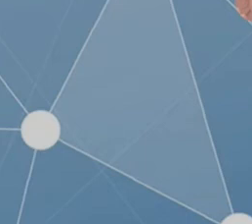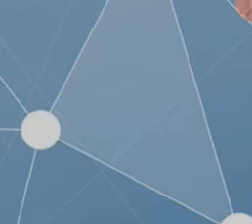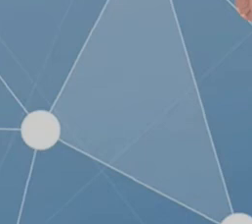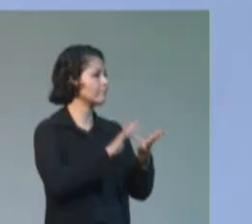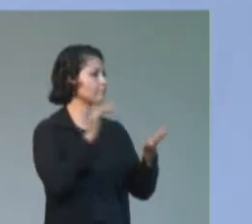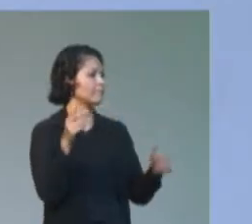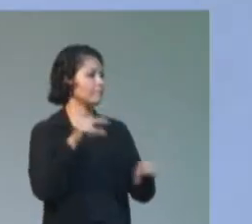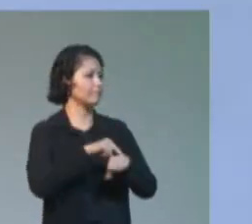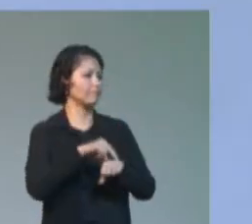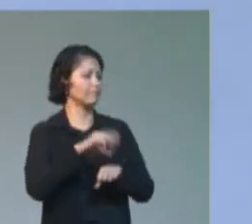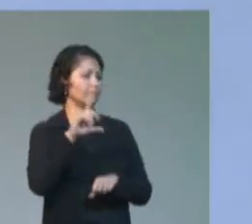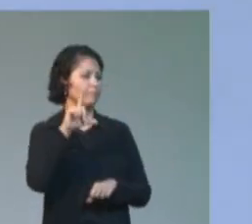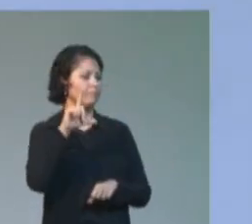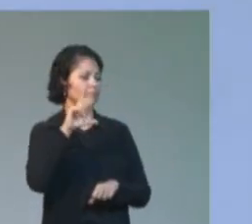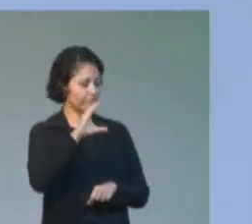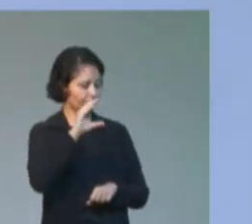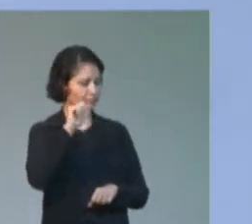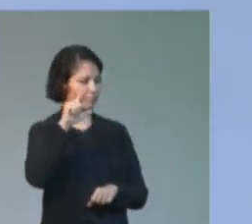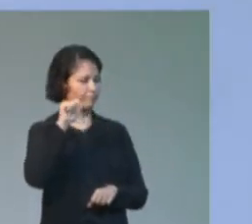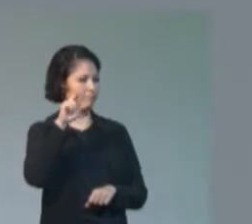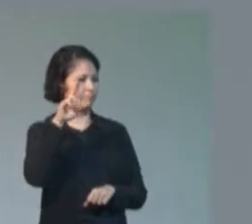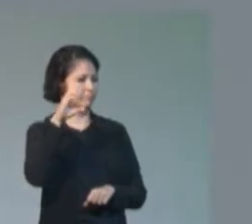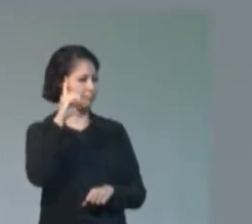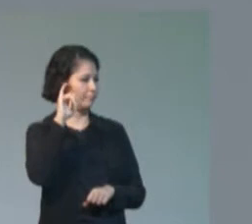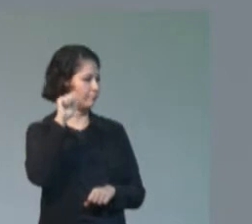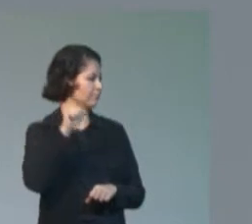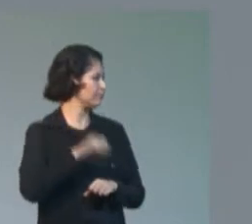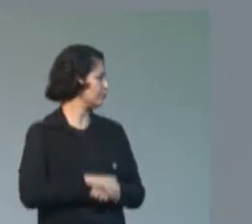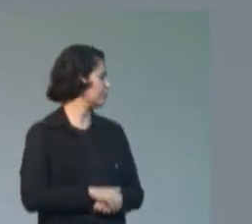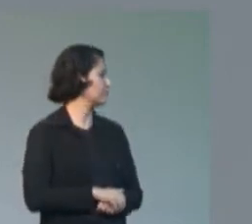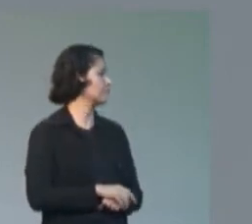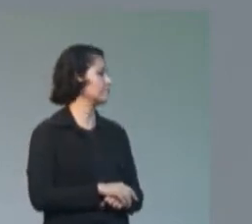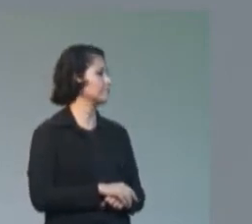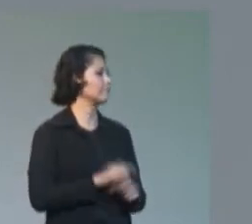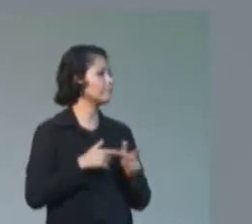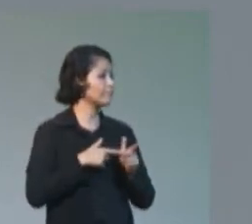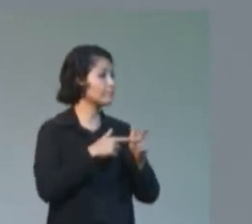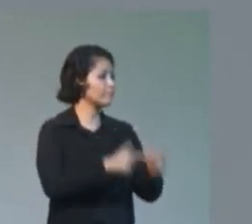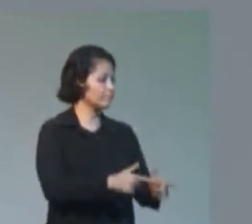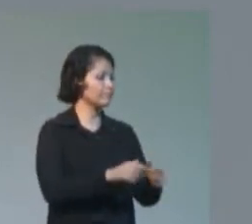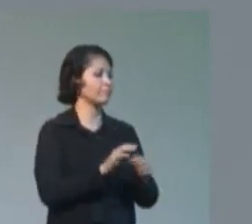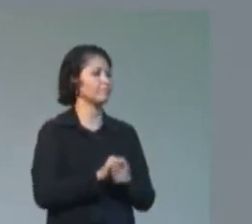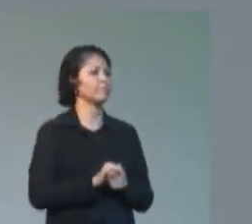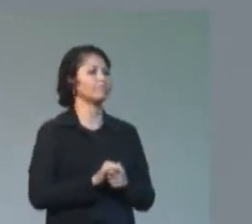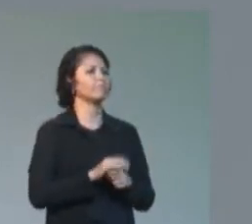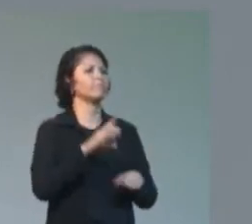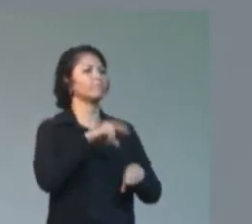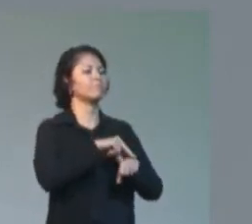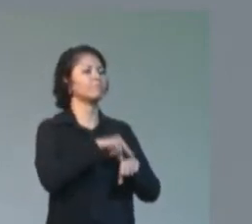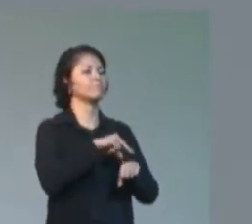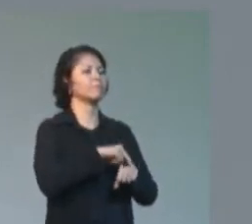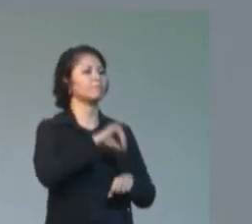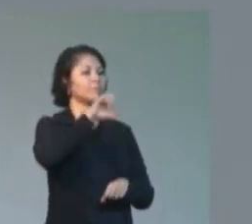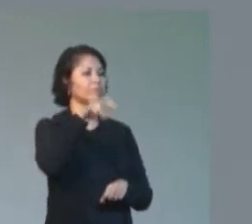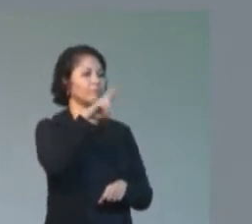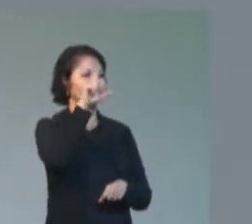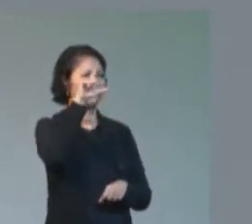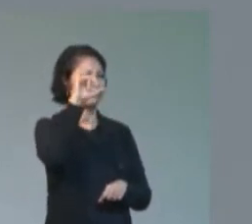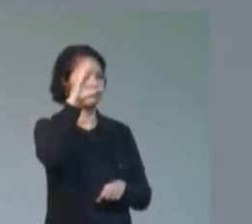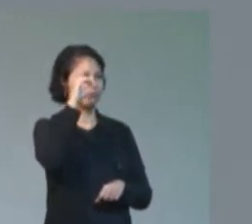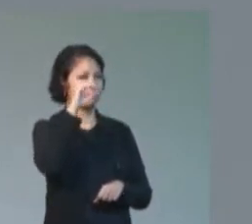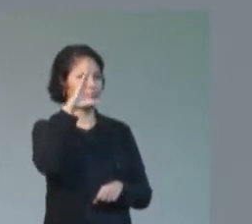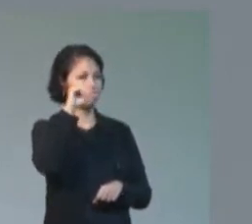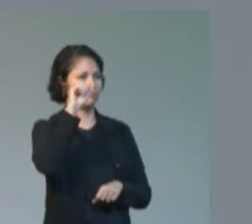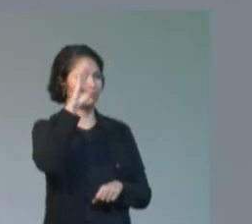muchas gracias doctora claudia bueno continuamos ahora con la conferencia del doctor julio cavero almenara voy a